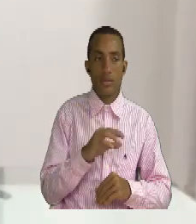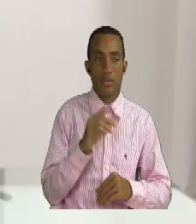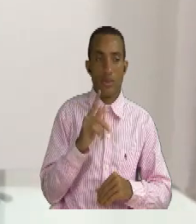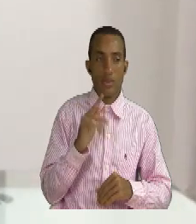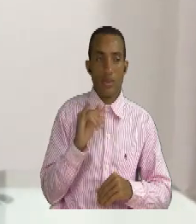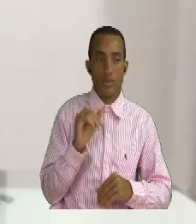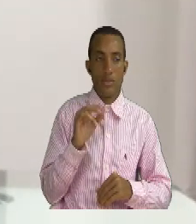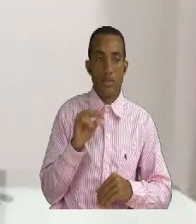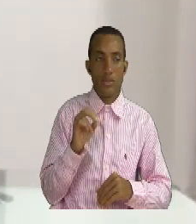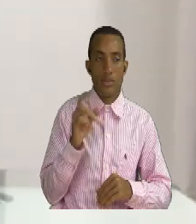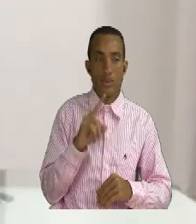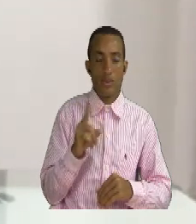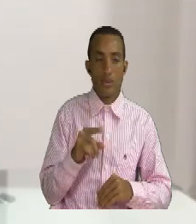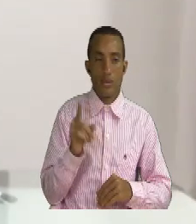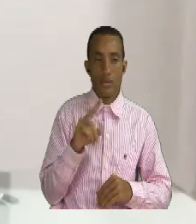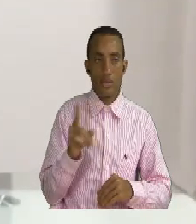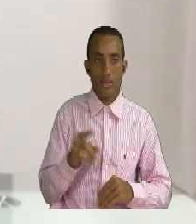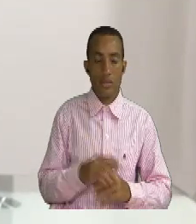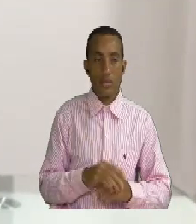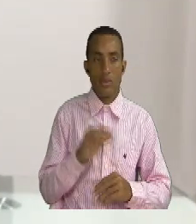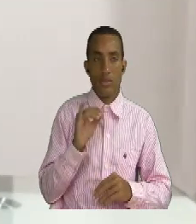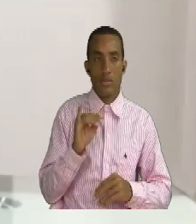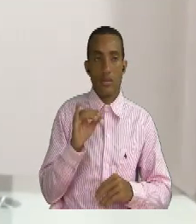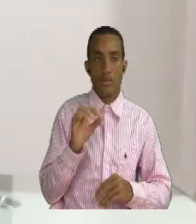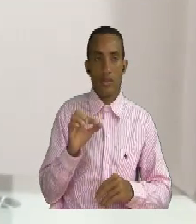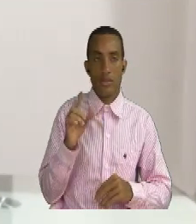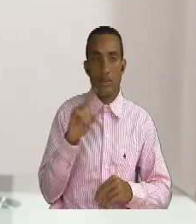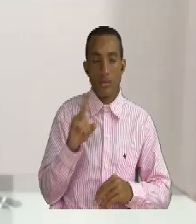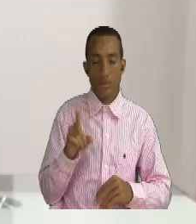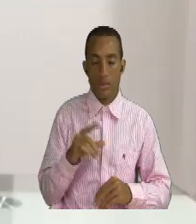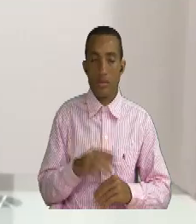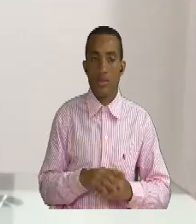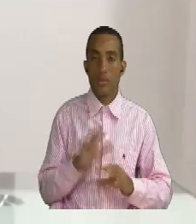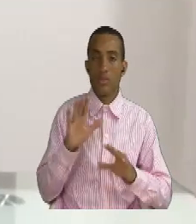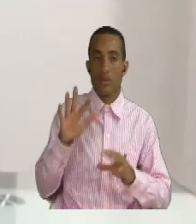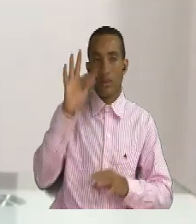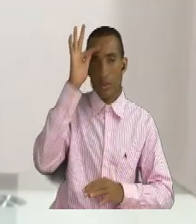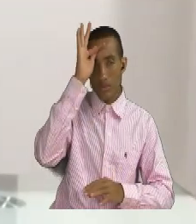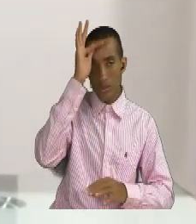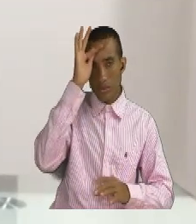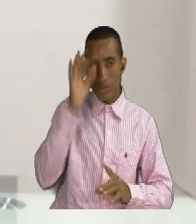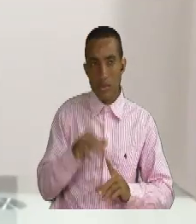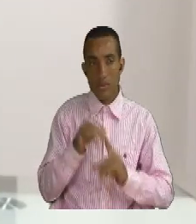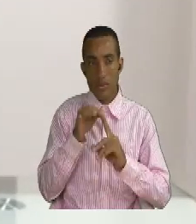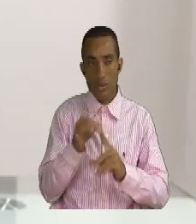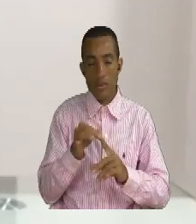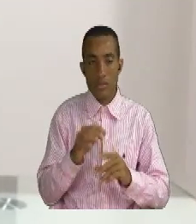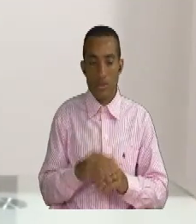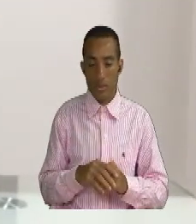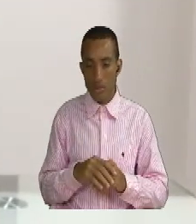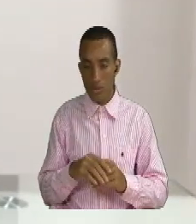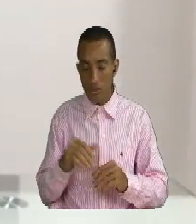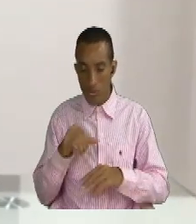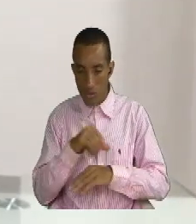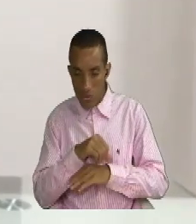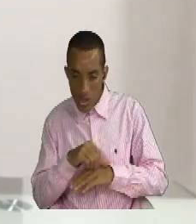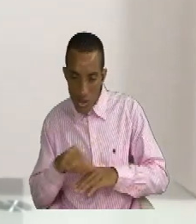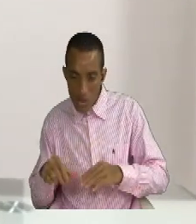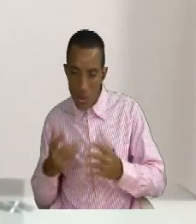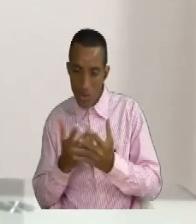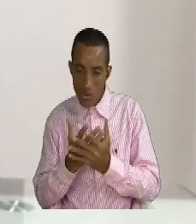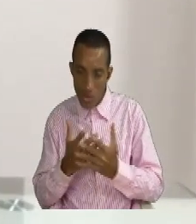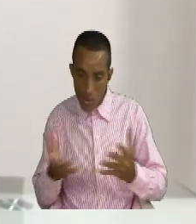Cardiofitness IPS? Cardiofitness IPS es una clínica especializada en todos los servicios de estética, tanto